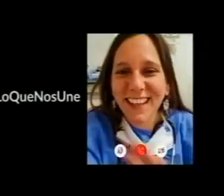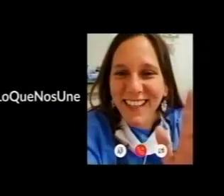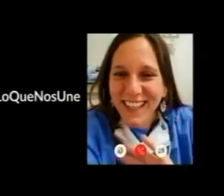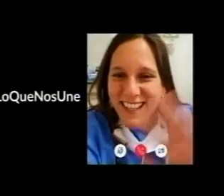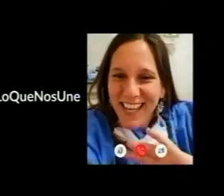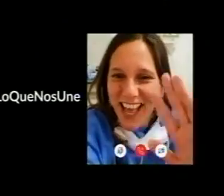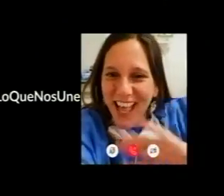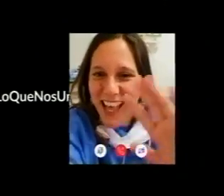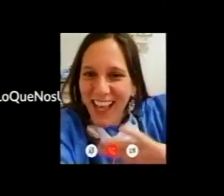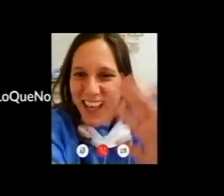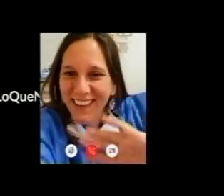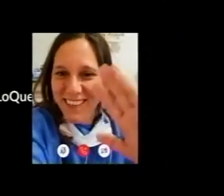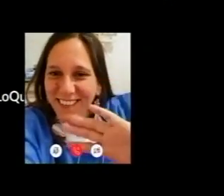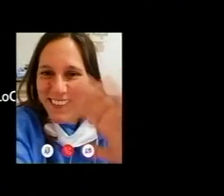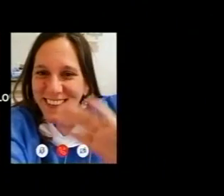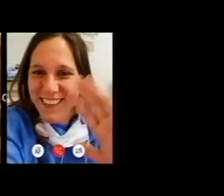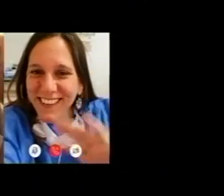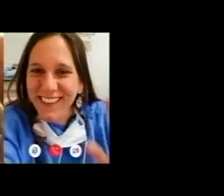Cuidemos lo que nos une.